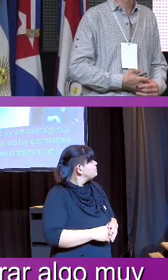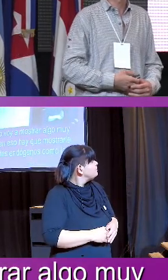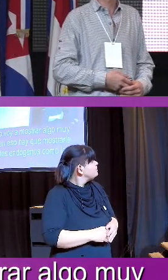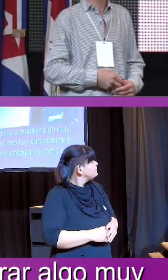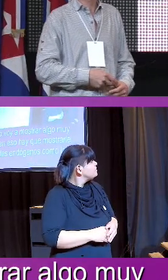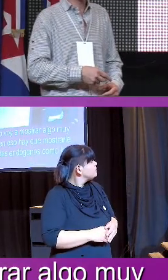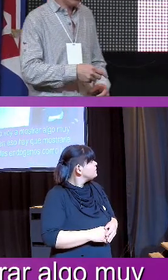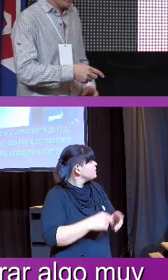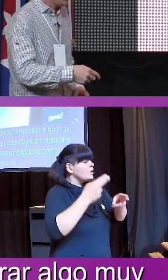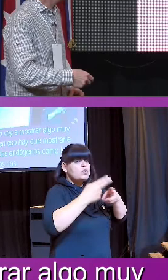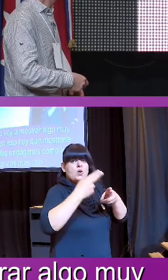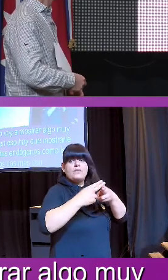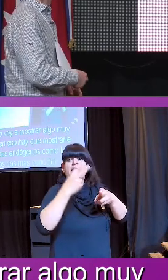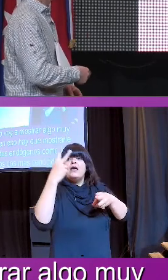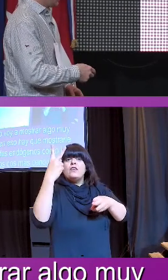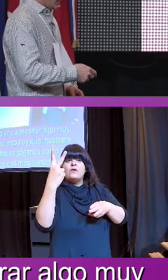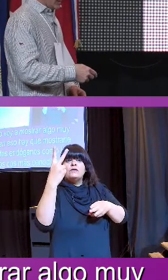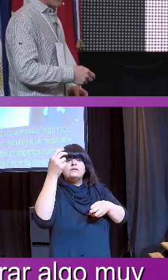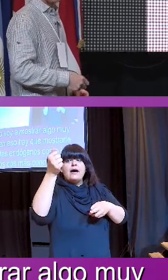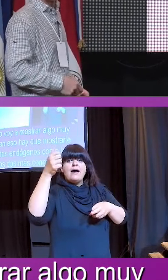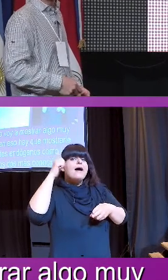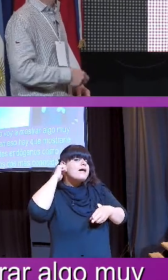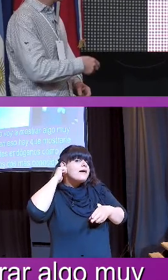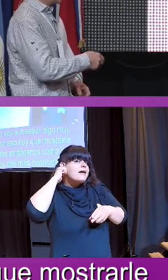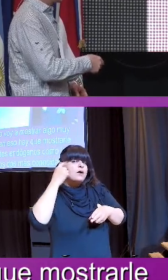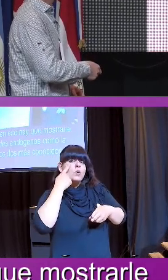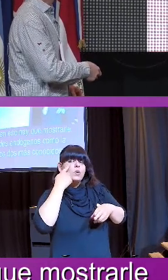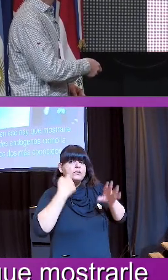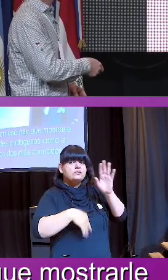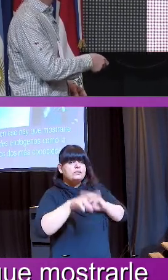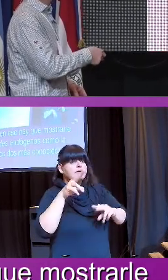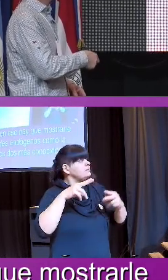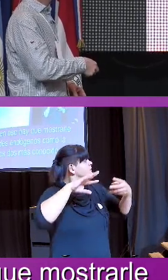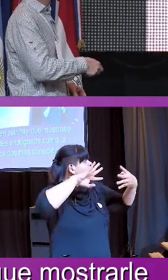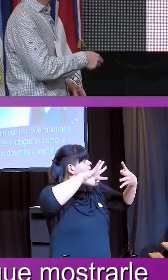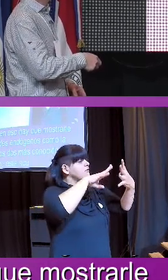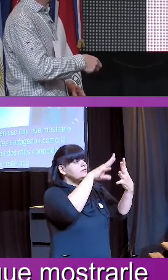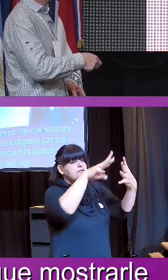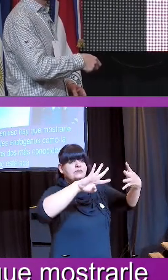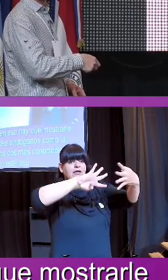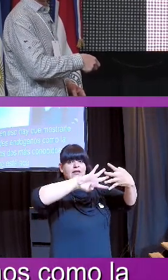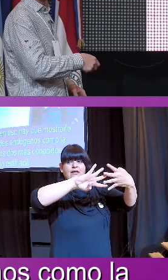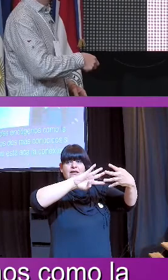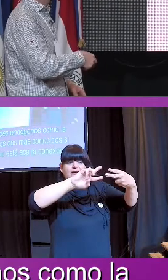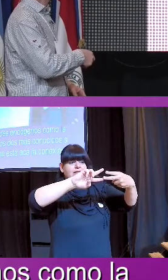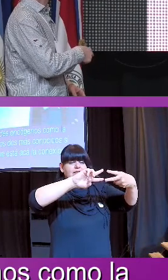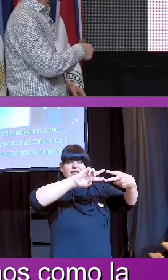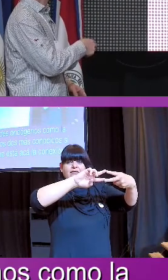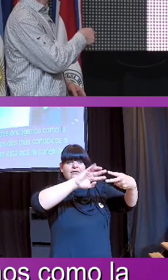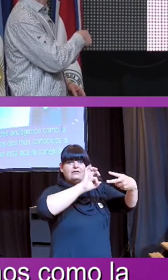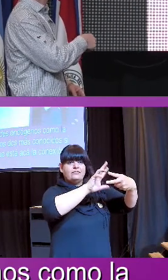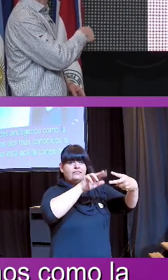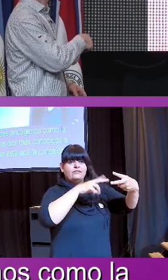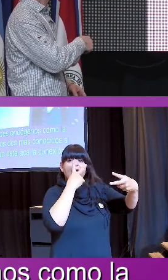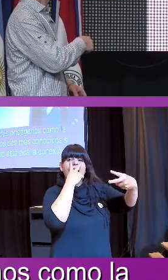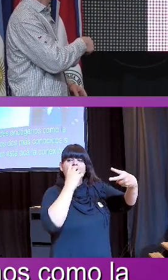son los dos más conocidos, ¿sí?, esto es una sinapsis, esto que está acá, la conexión entre dos neuronas, ¿sí? Este es un axón que